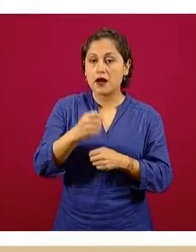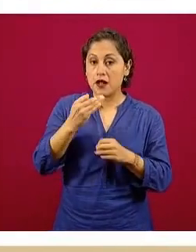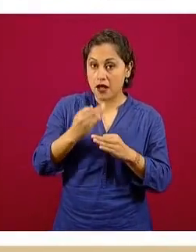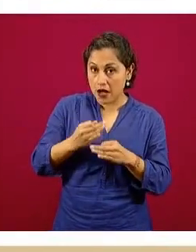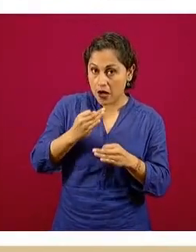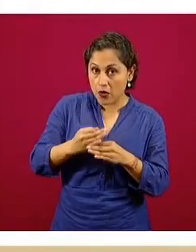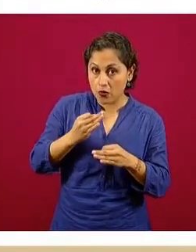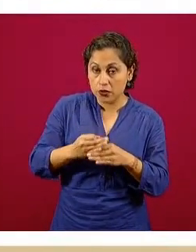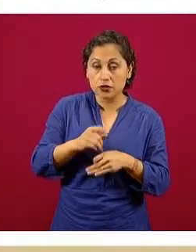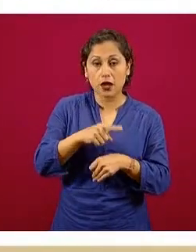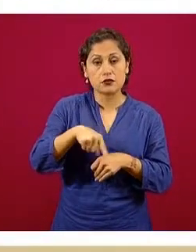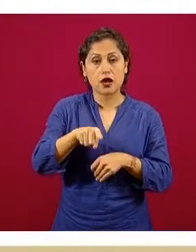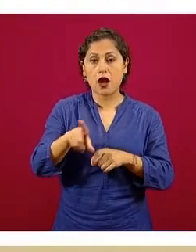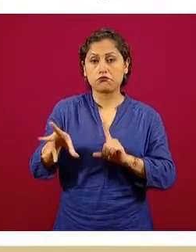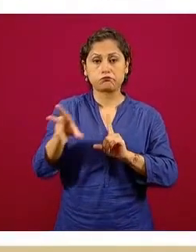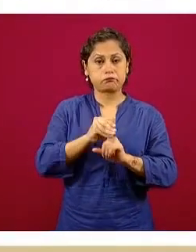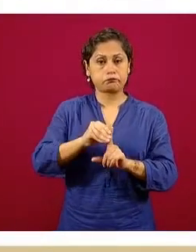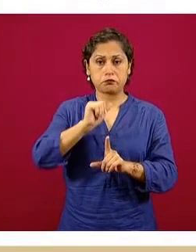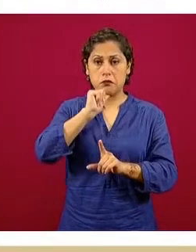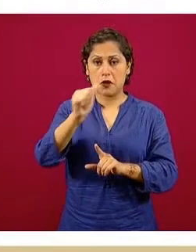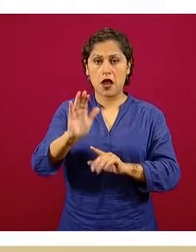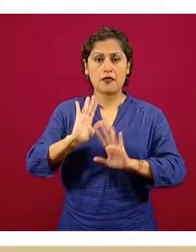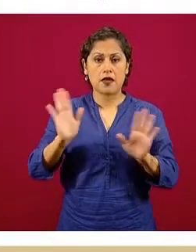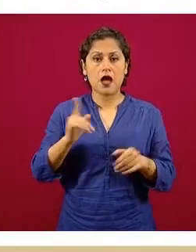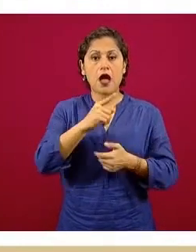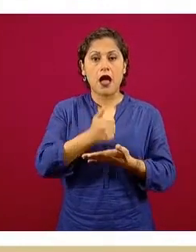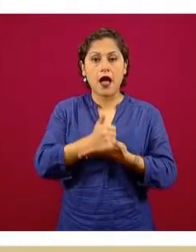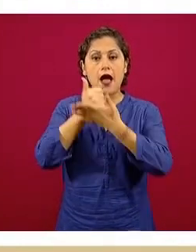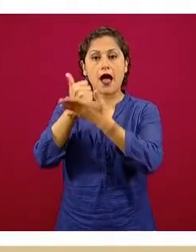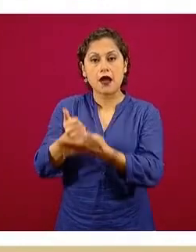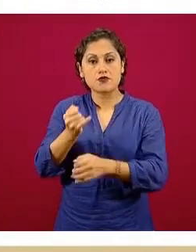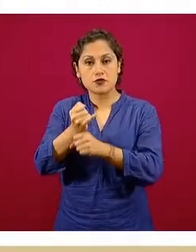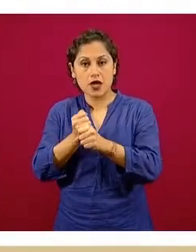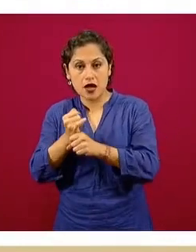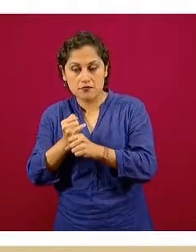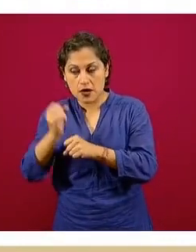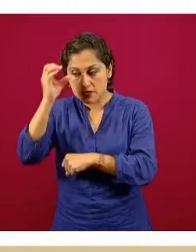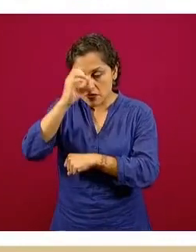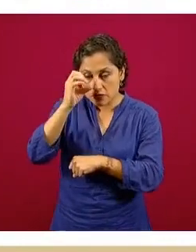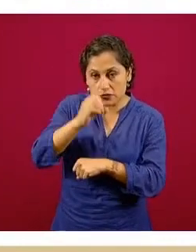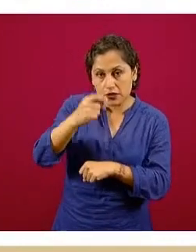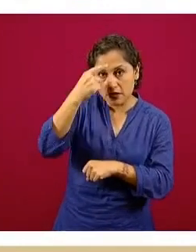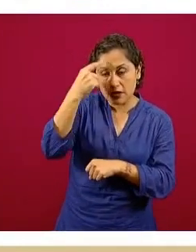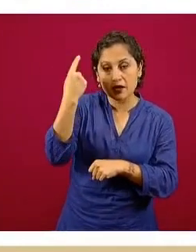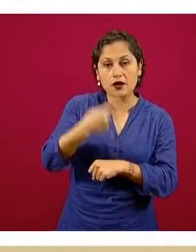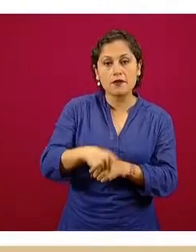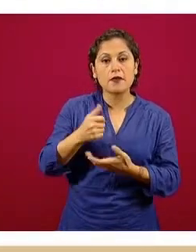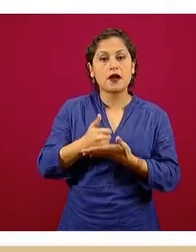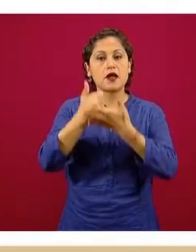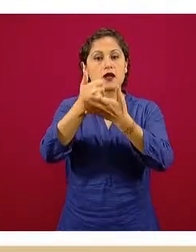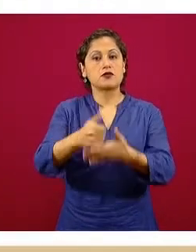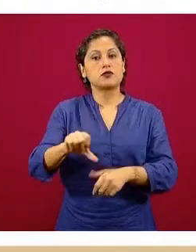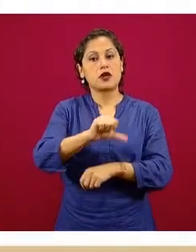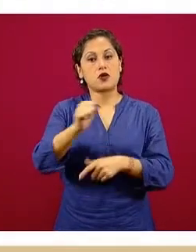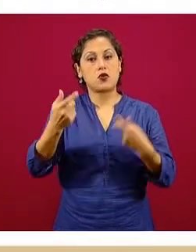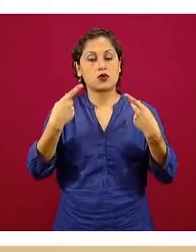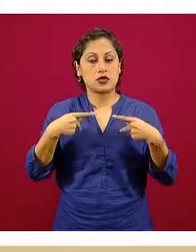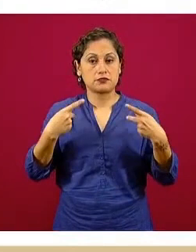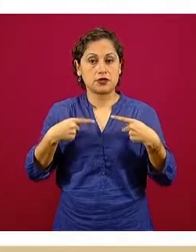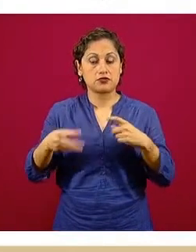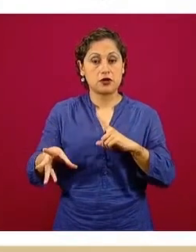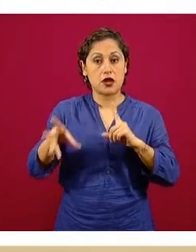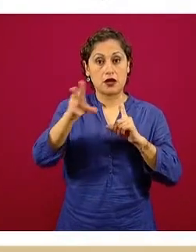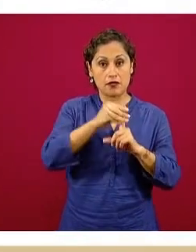momento son inmunes a la enfermedad y pues podrán entonces contribuir más adelante con los que se sigan incrementando a esta